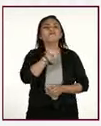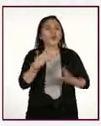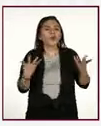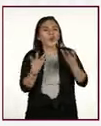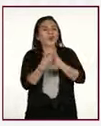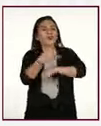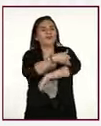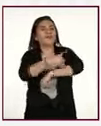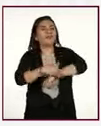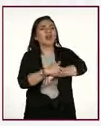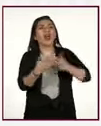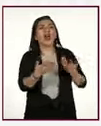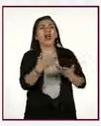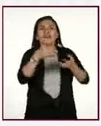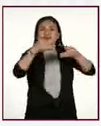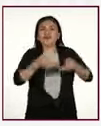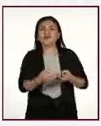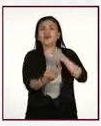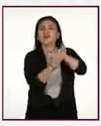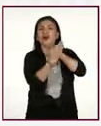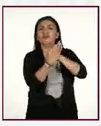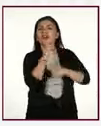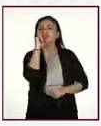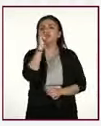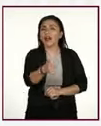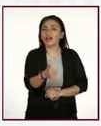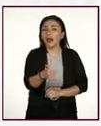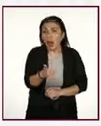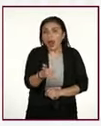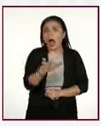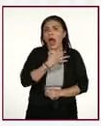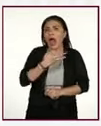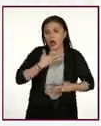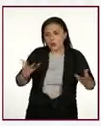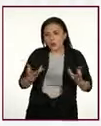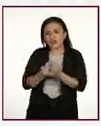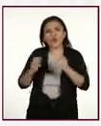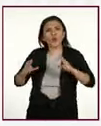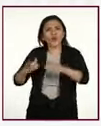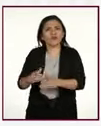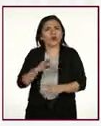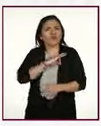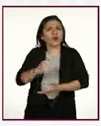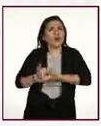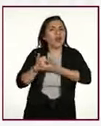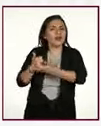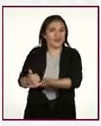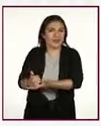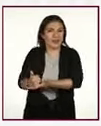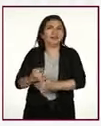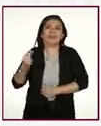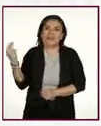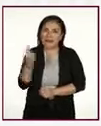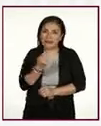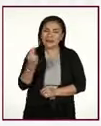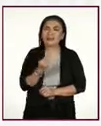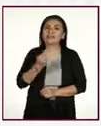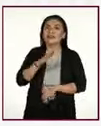núcleo familiar protector, pero para eso estamos como comunidad, ¿no? Sí. Para eso necesitamos